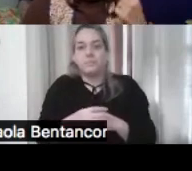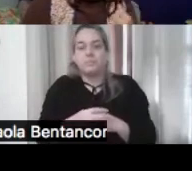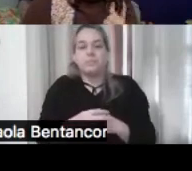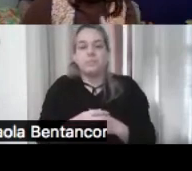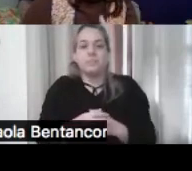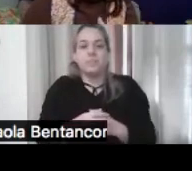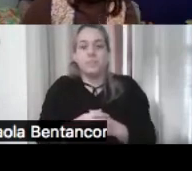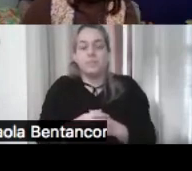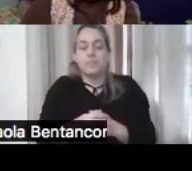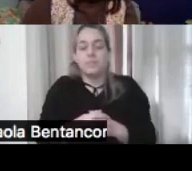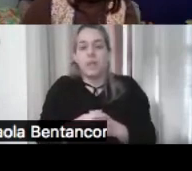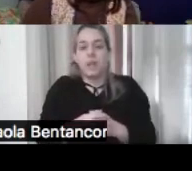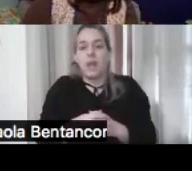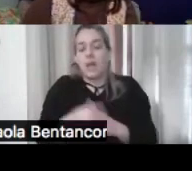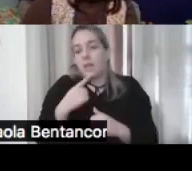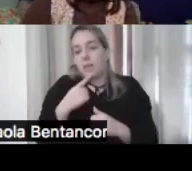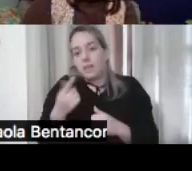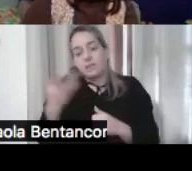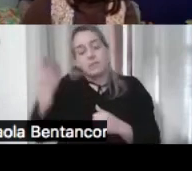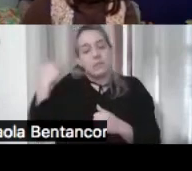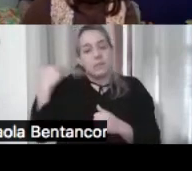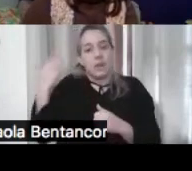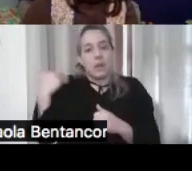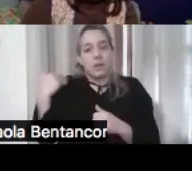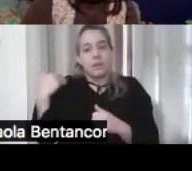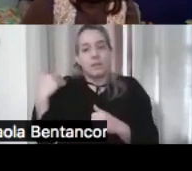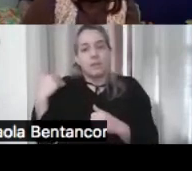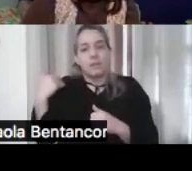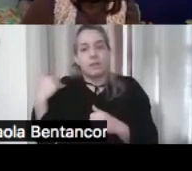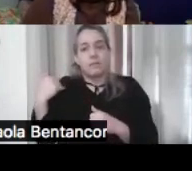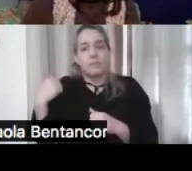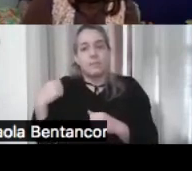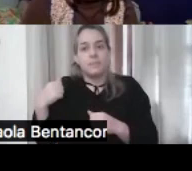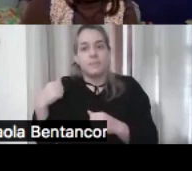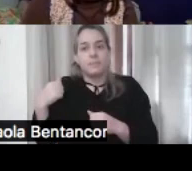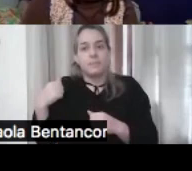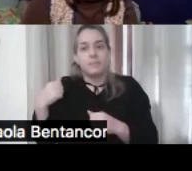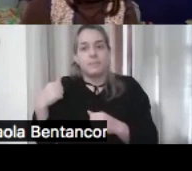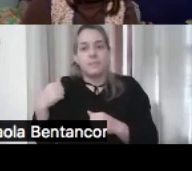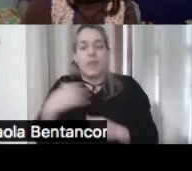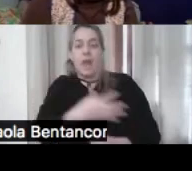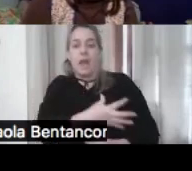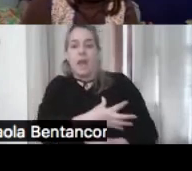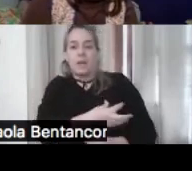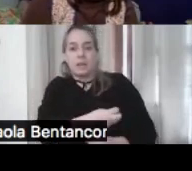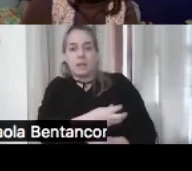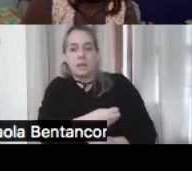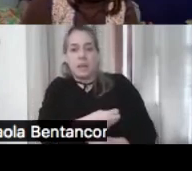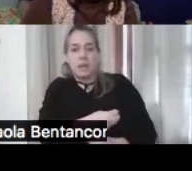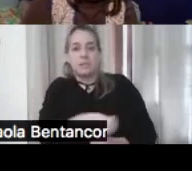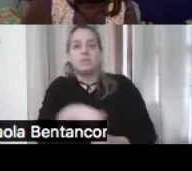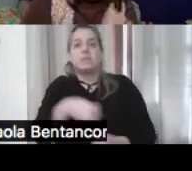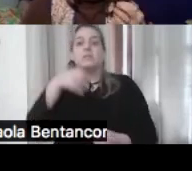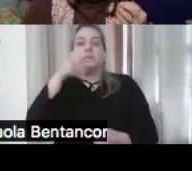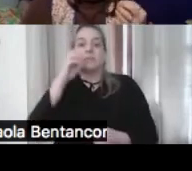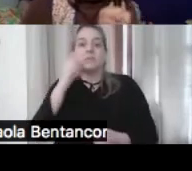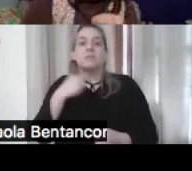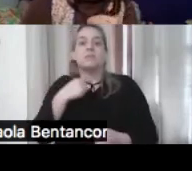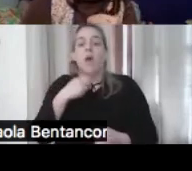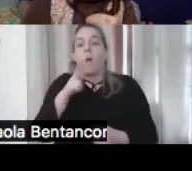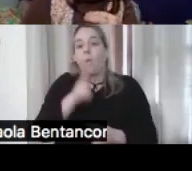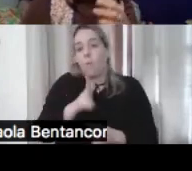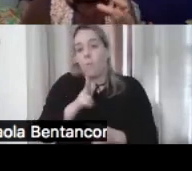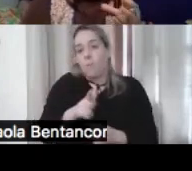alimento. Como les decía antes, la lactancia humana se puede sostener de diferentes maneras y no solamente